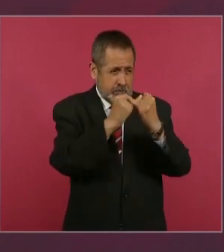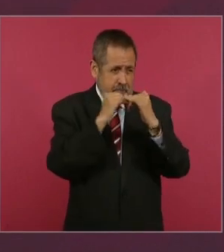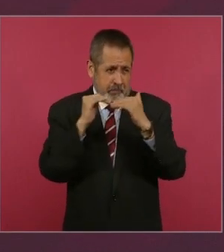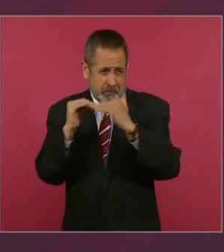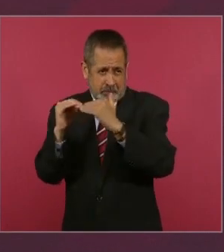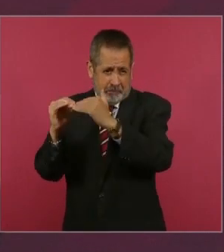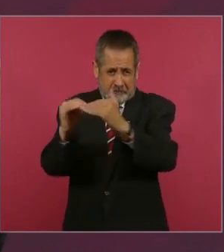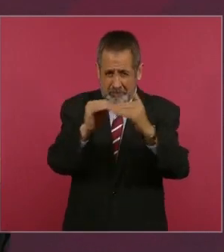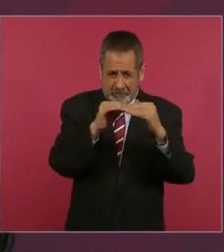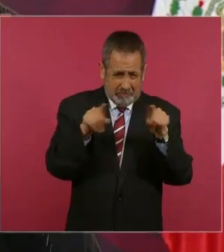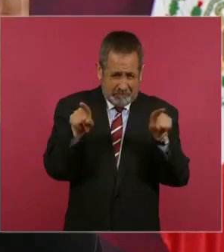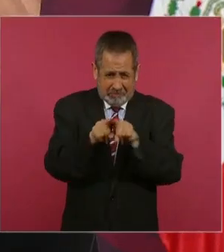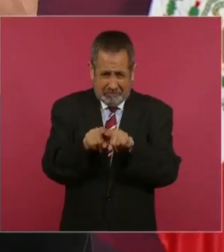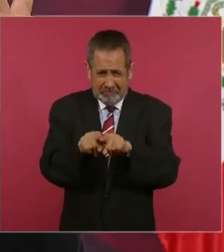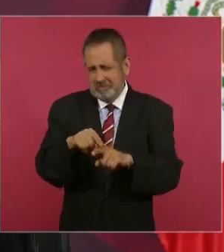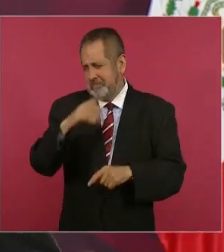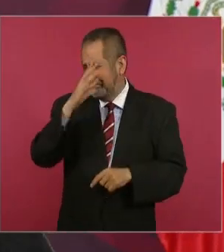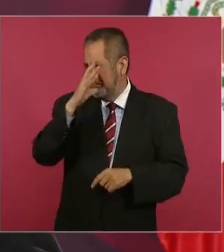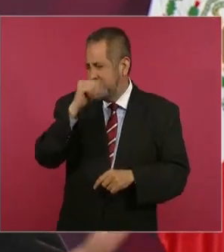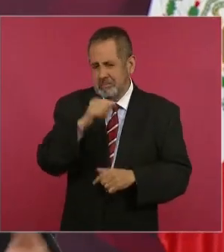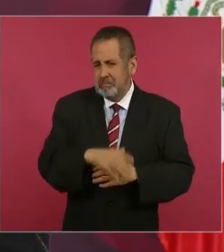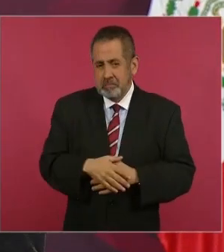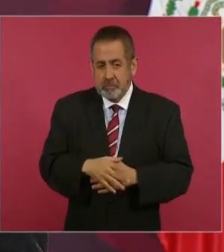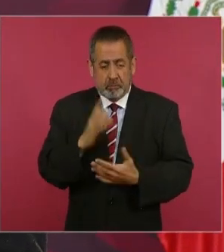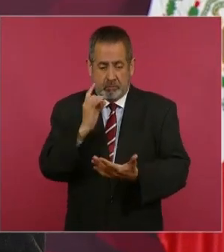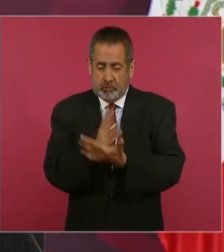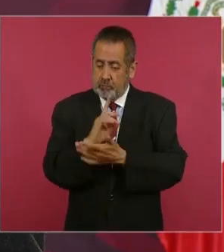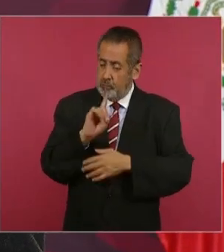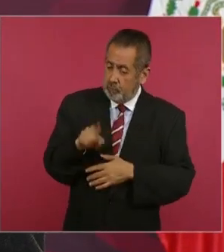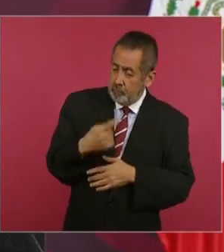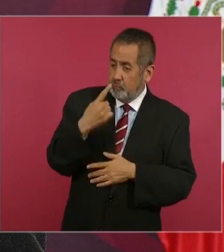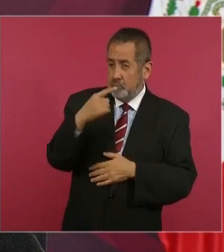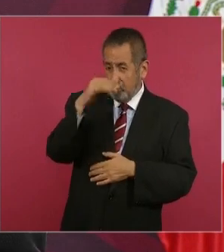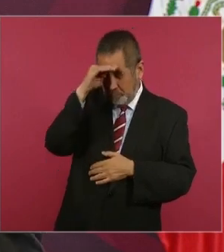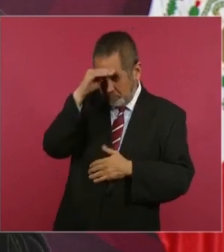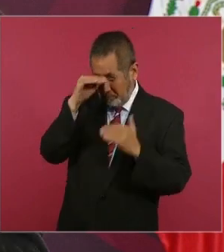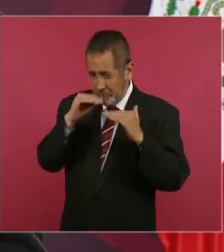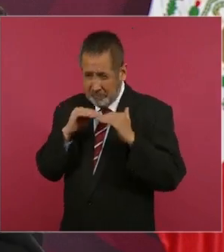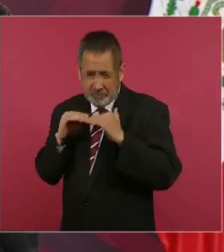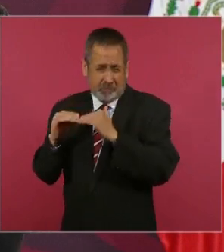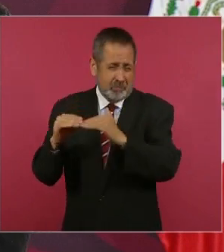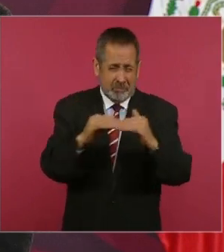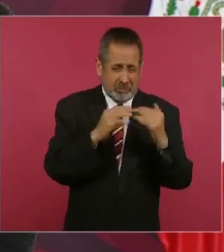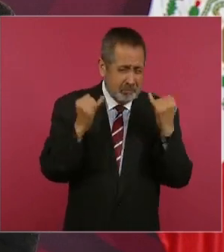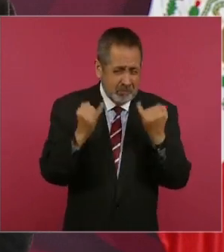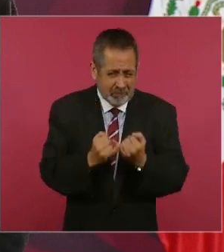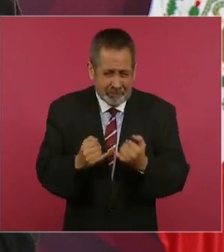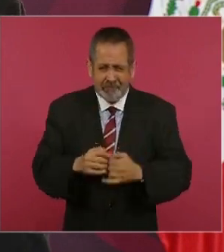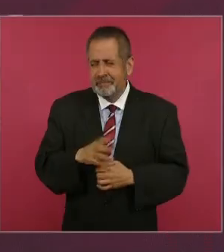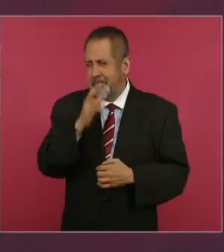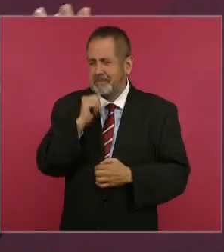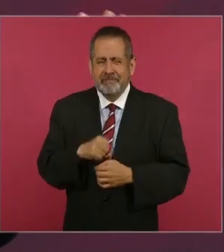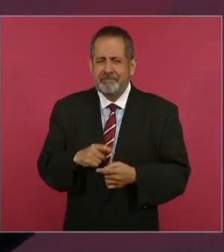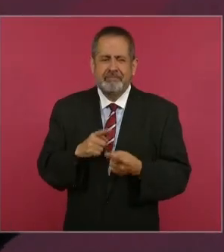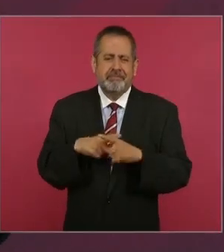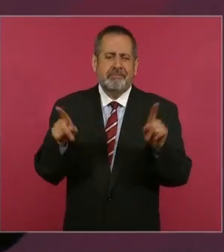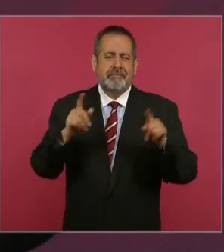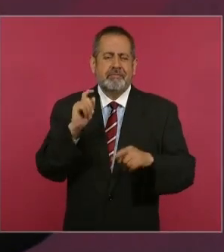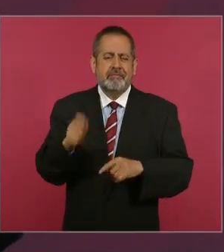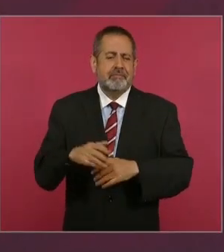manera No puede haber pensamiento único somos distintos hasta